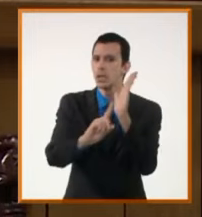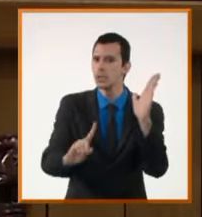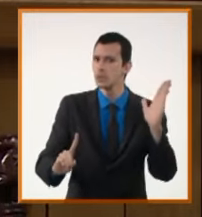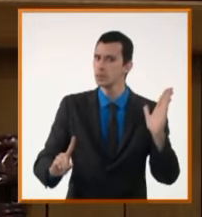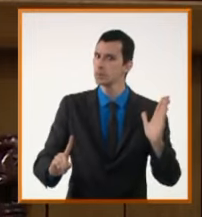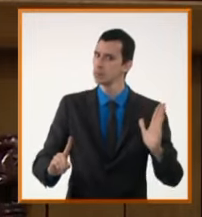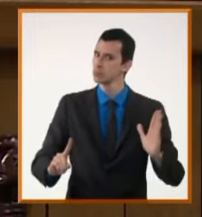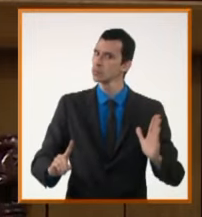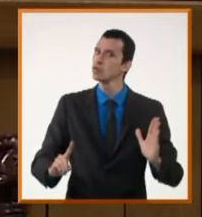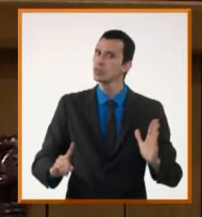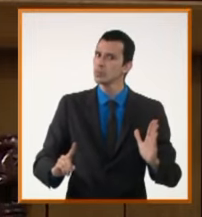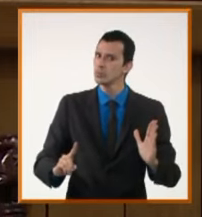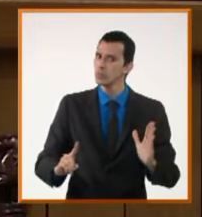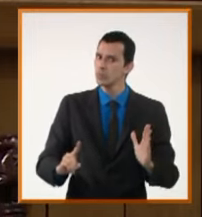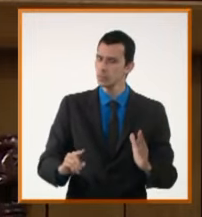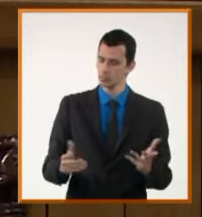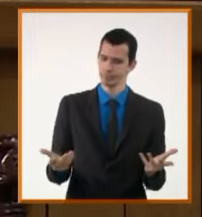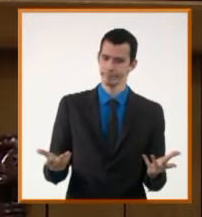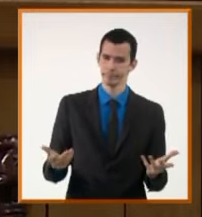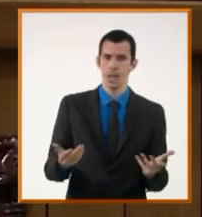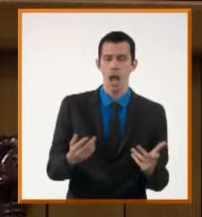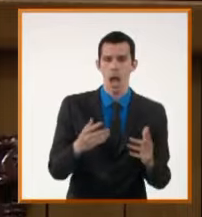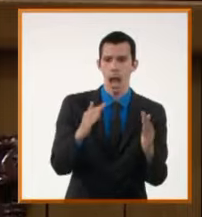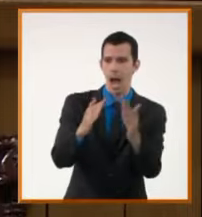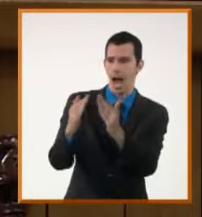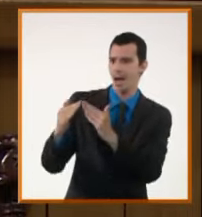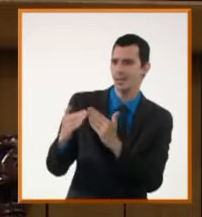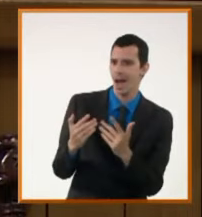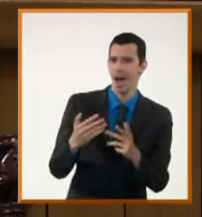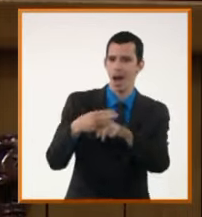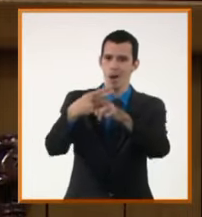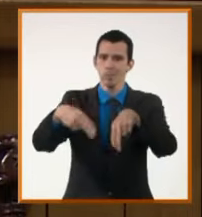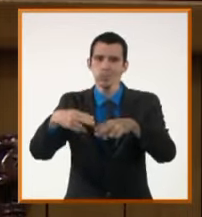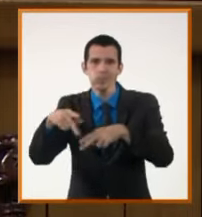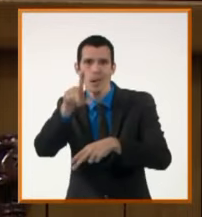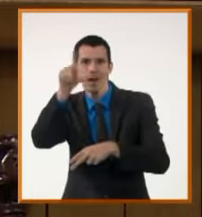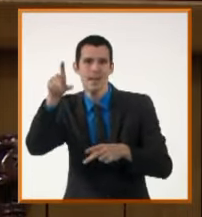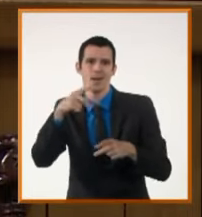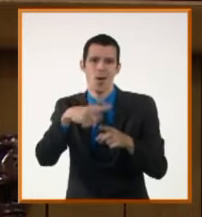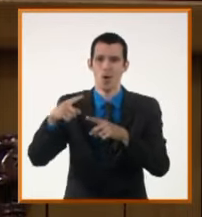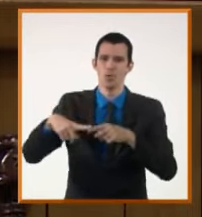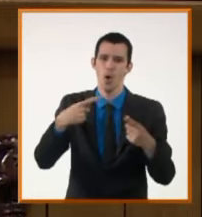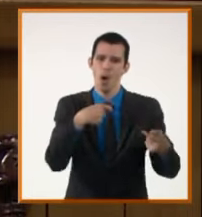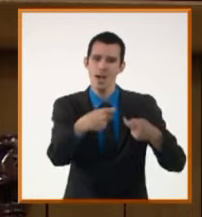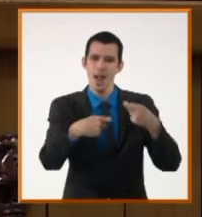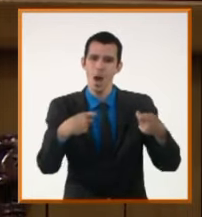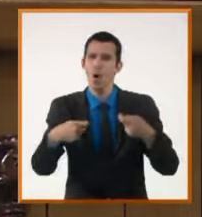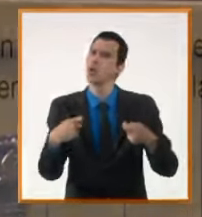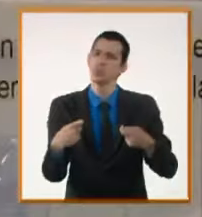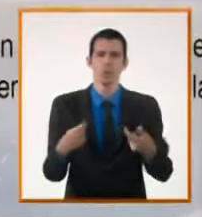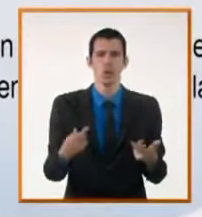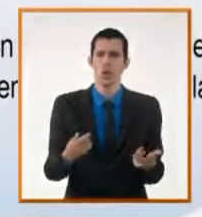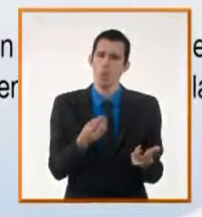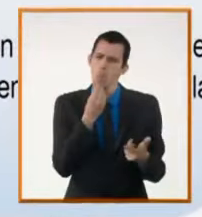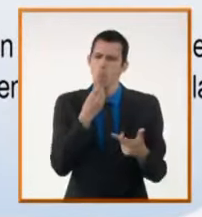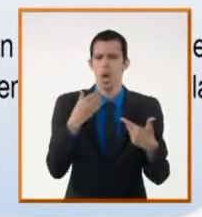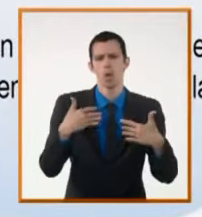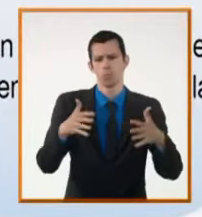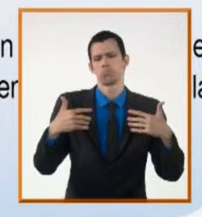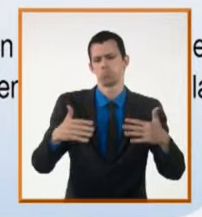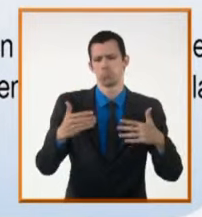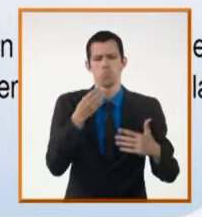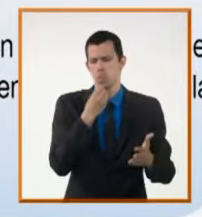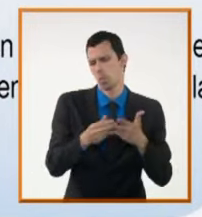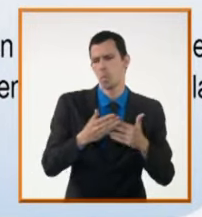Y vamos a incrementar un 25% las tarifas